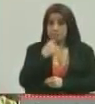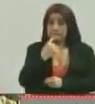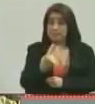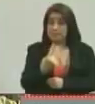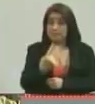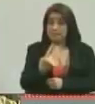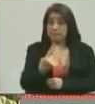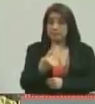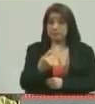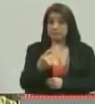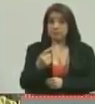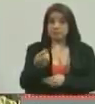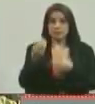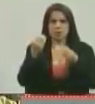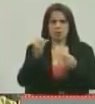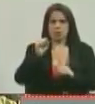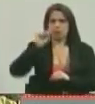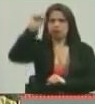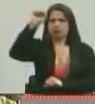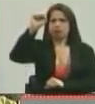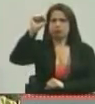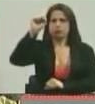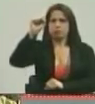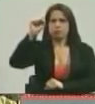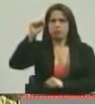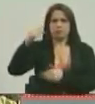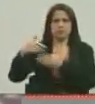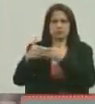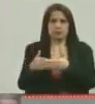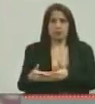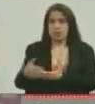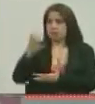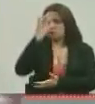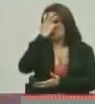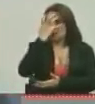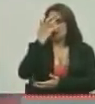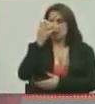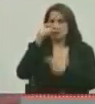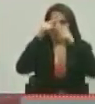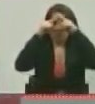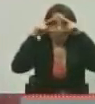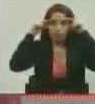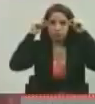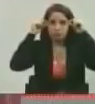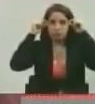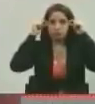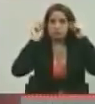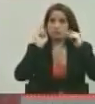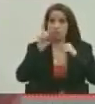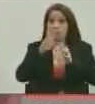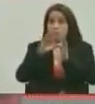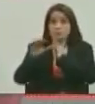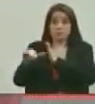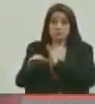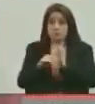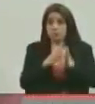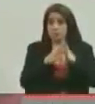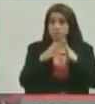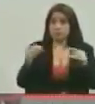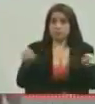superiores americanos se pone una máscara pues unos ladrones todos tienen